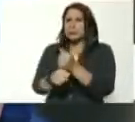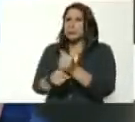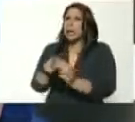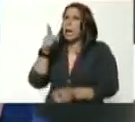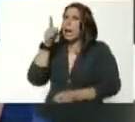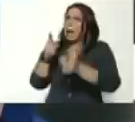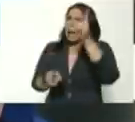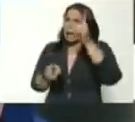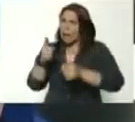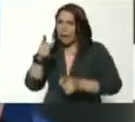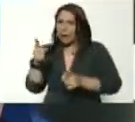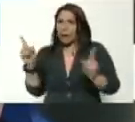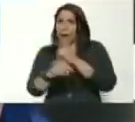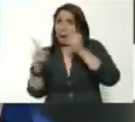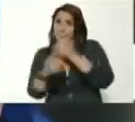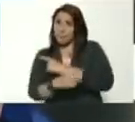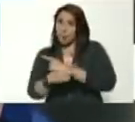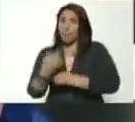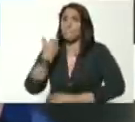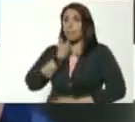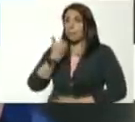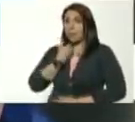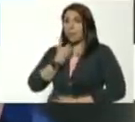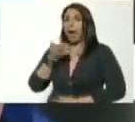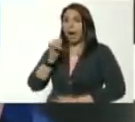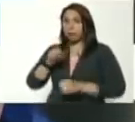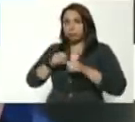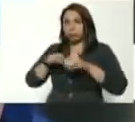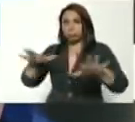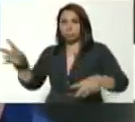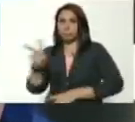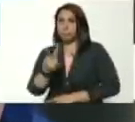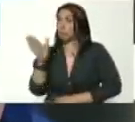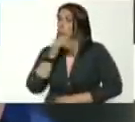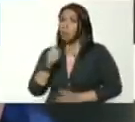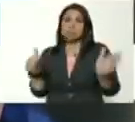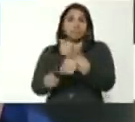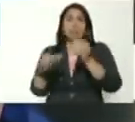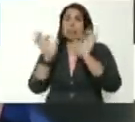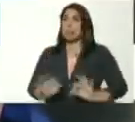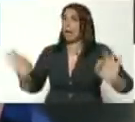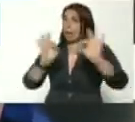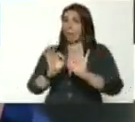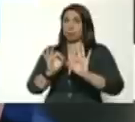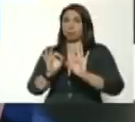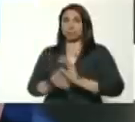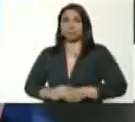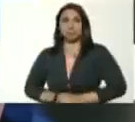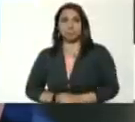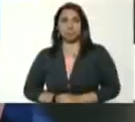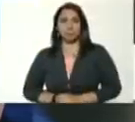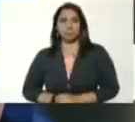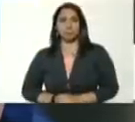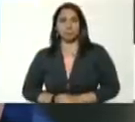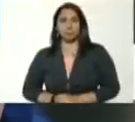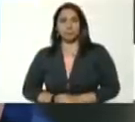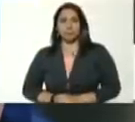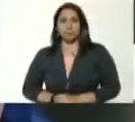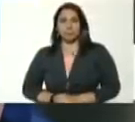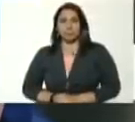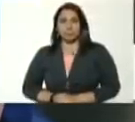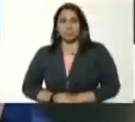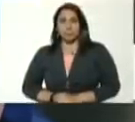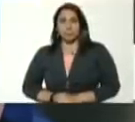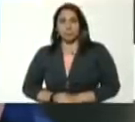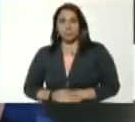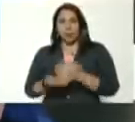el comportamiento del virus que estaba circulando en el país. Hasta la fecha no habíamos encontrado nada anormal y se